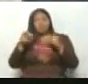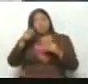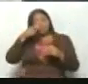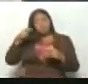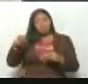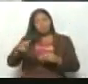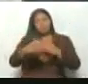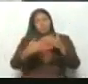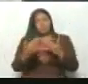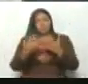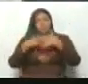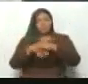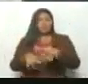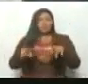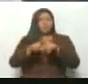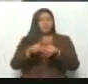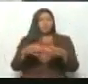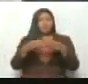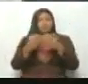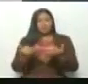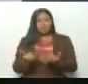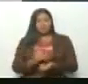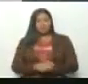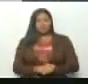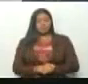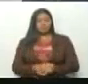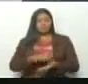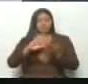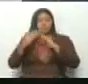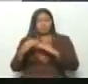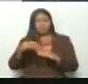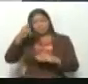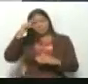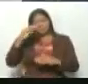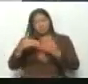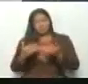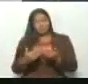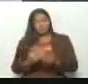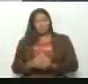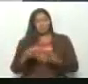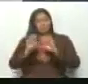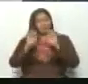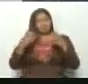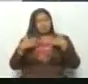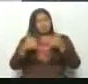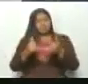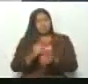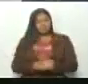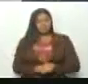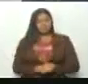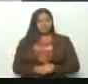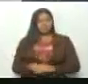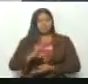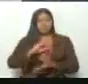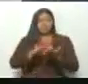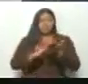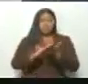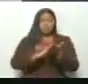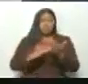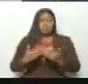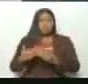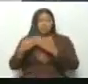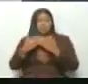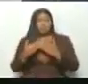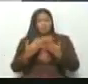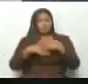pueblo, a integrar las brigadas comunitarias militares de educación y salud. Esta primera etapa es para la recuperación de las escuelas.